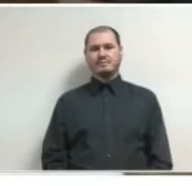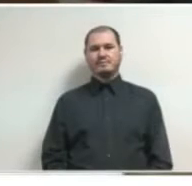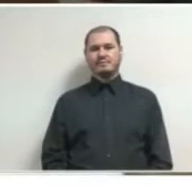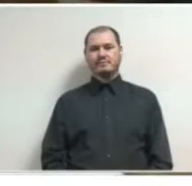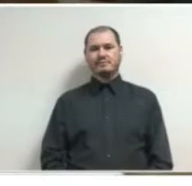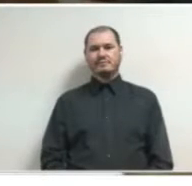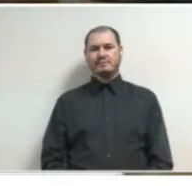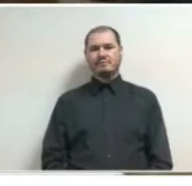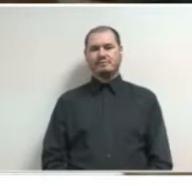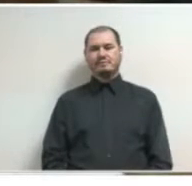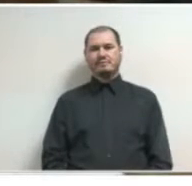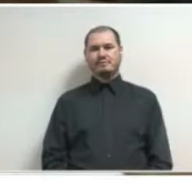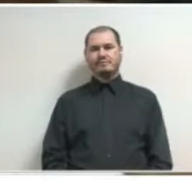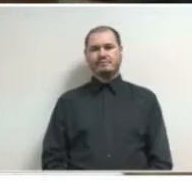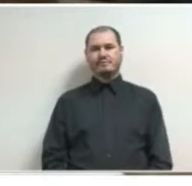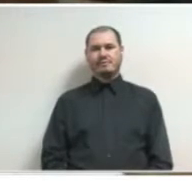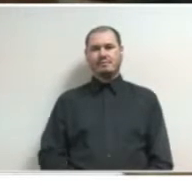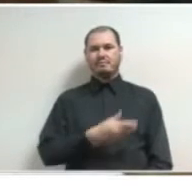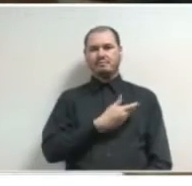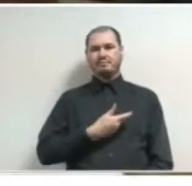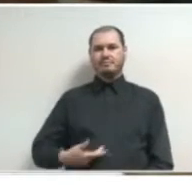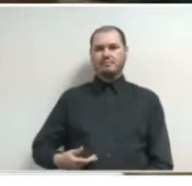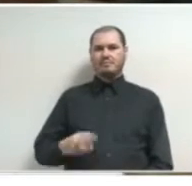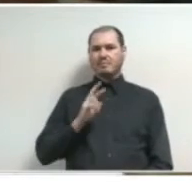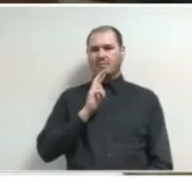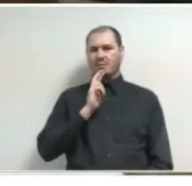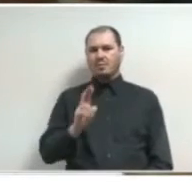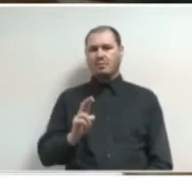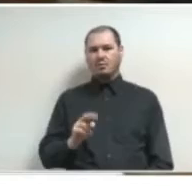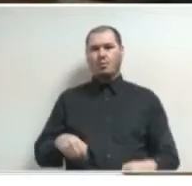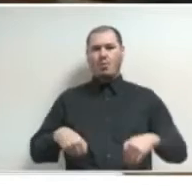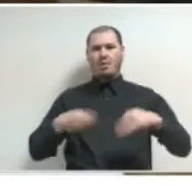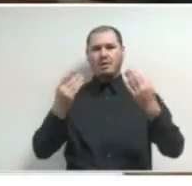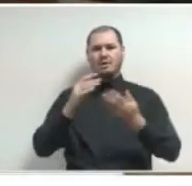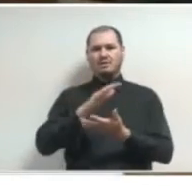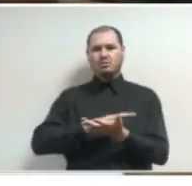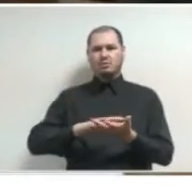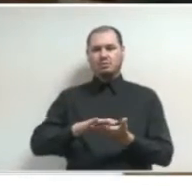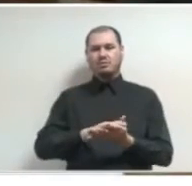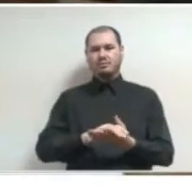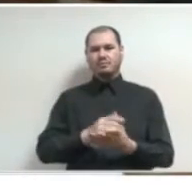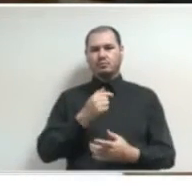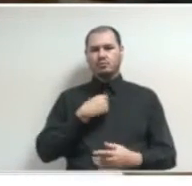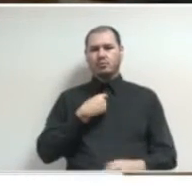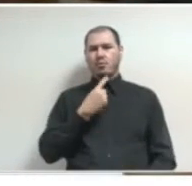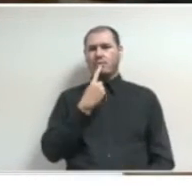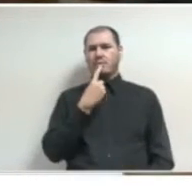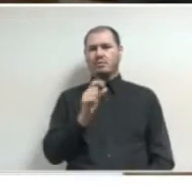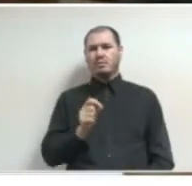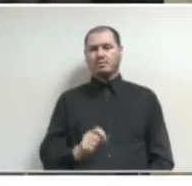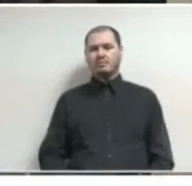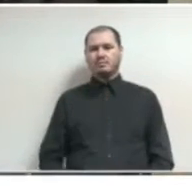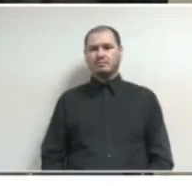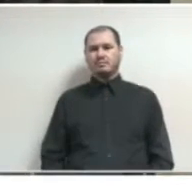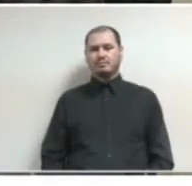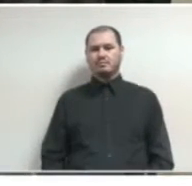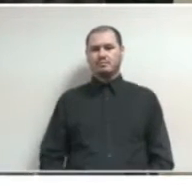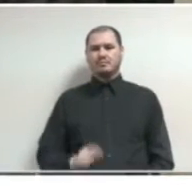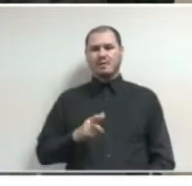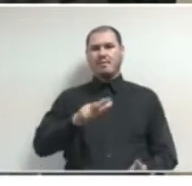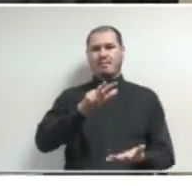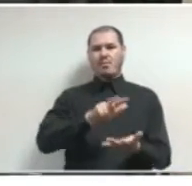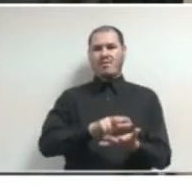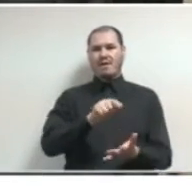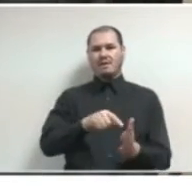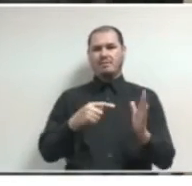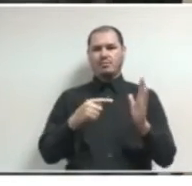a los efectos de precautelar cualquier situación, yo sugeriría aprobar este punto. Se